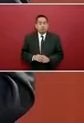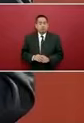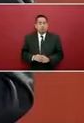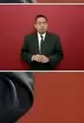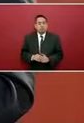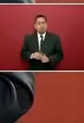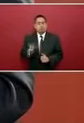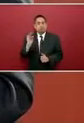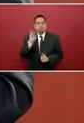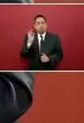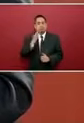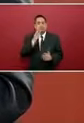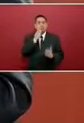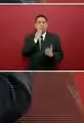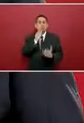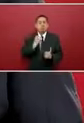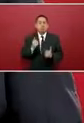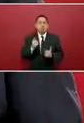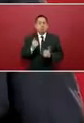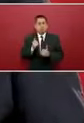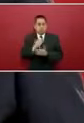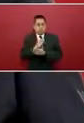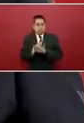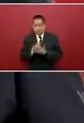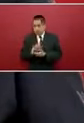no les daban el moche,